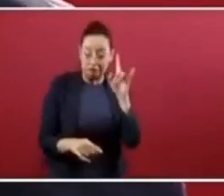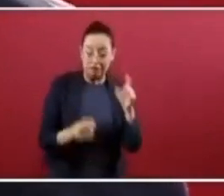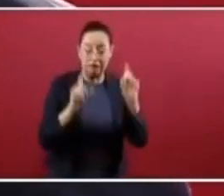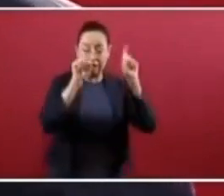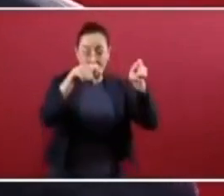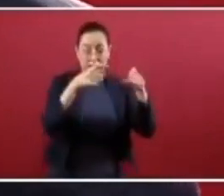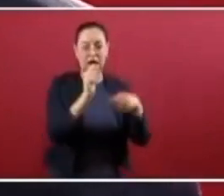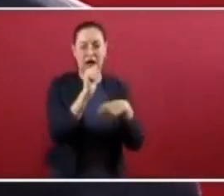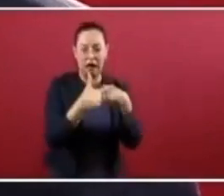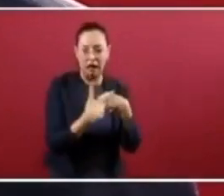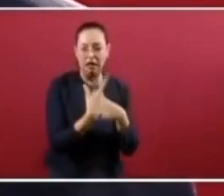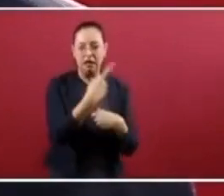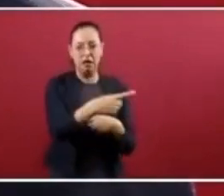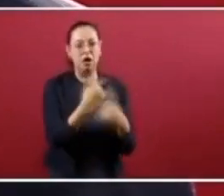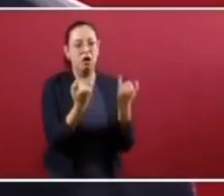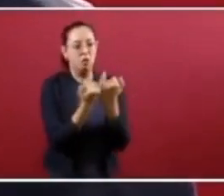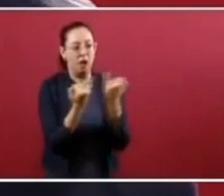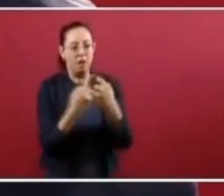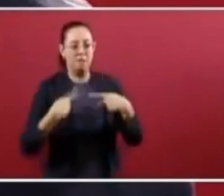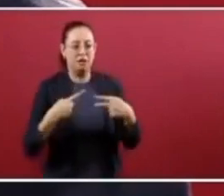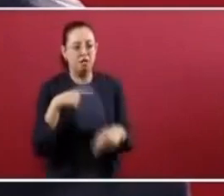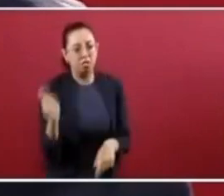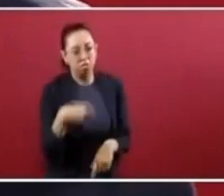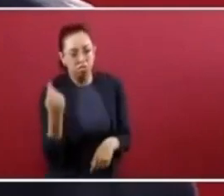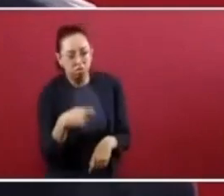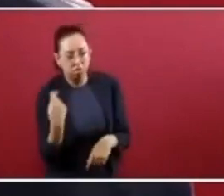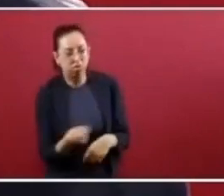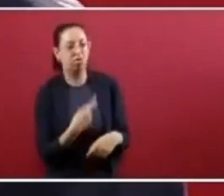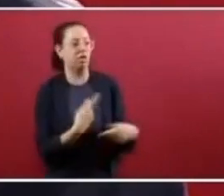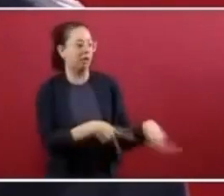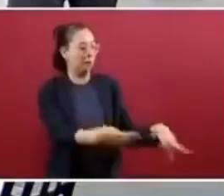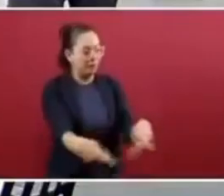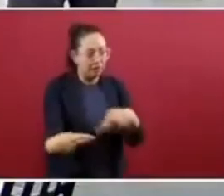los vendedores ambulantes, al viene-viene,